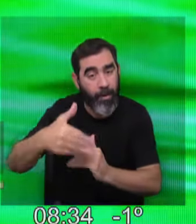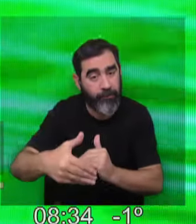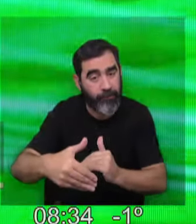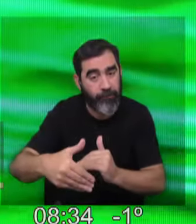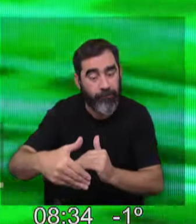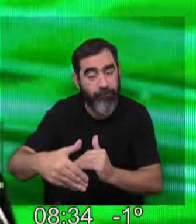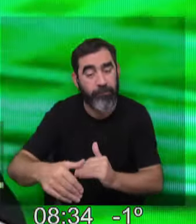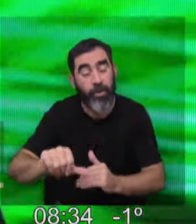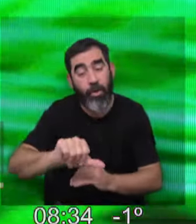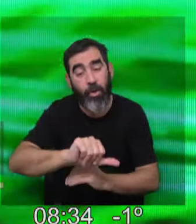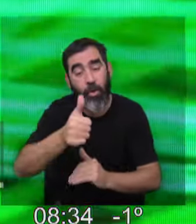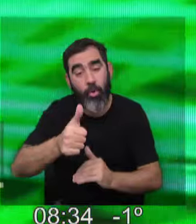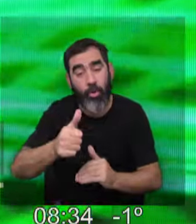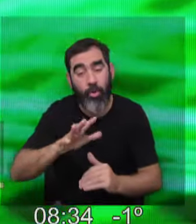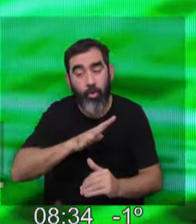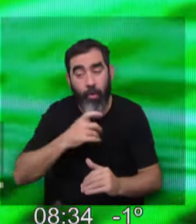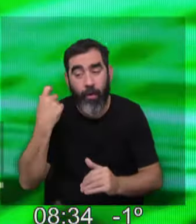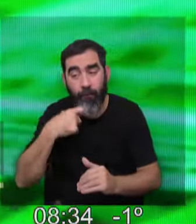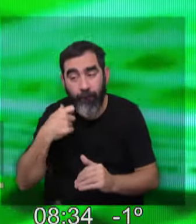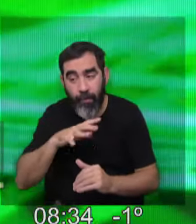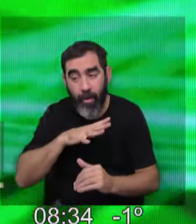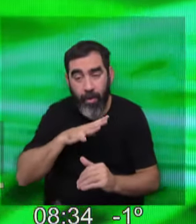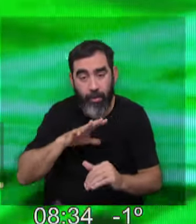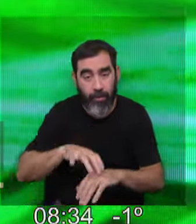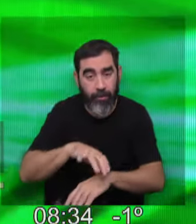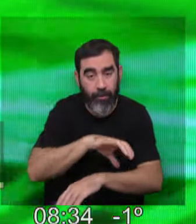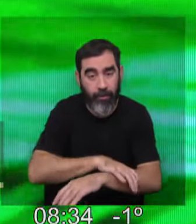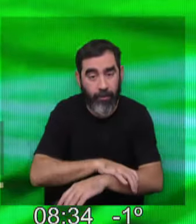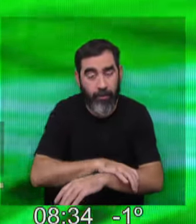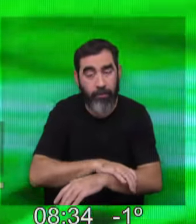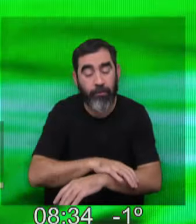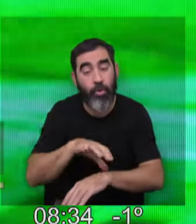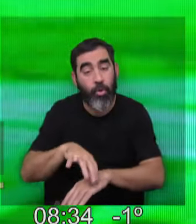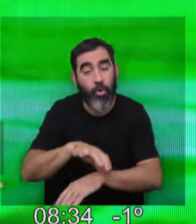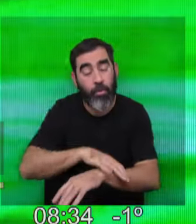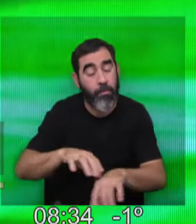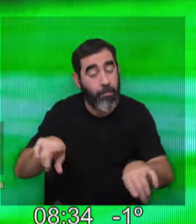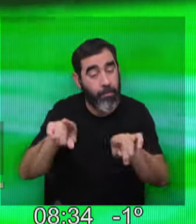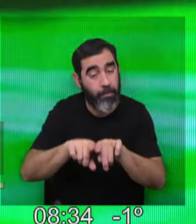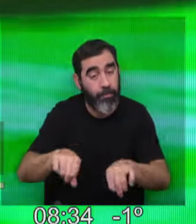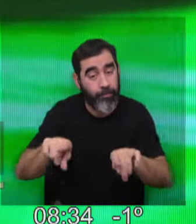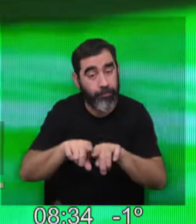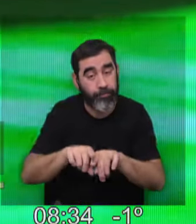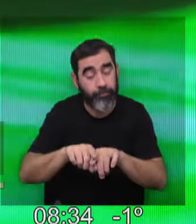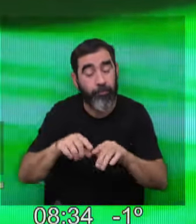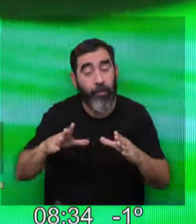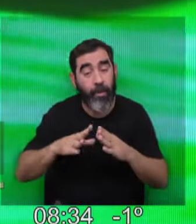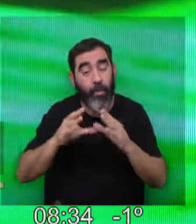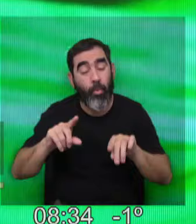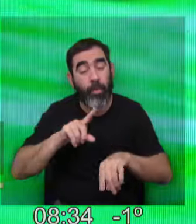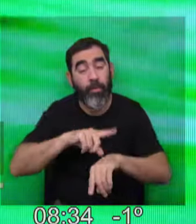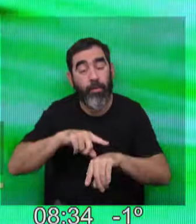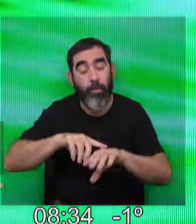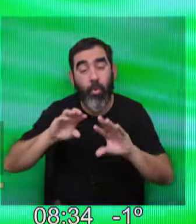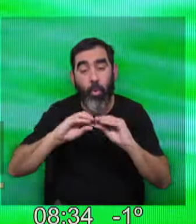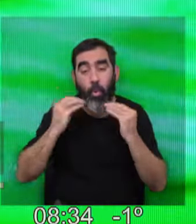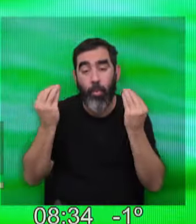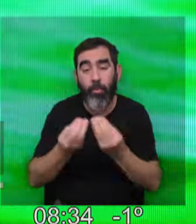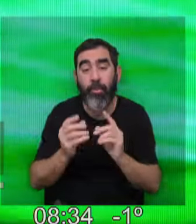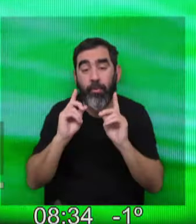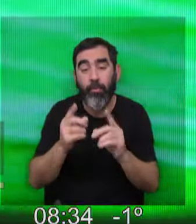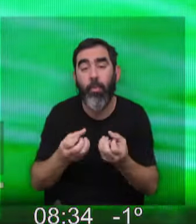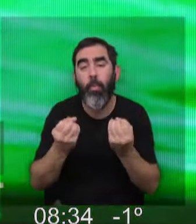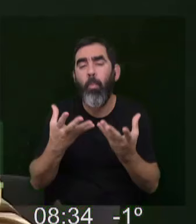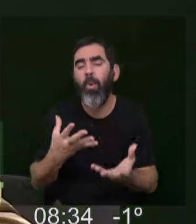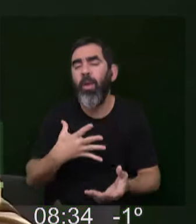y llegar a donde todavía no están llegando los CAIF. Las preescolares, lo mismo. Las escuelas de tiempo completo, lo mismo. ¿Y por qué dice que el